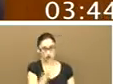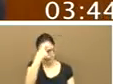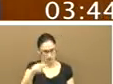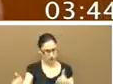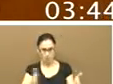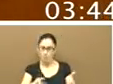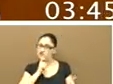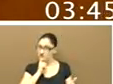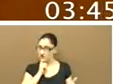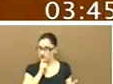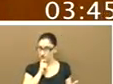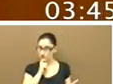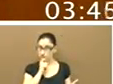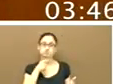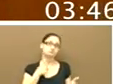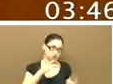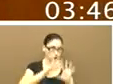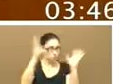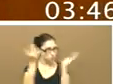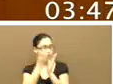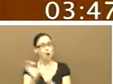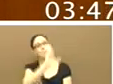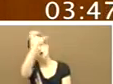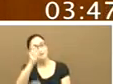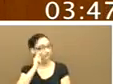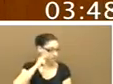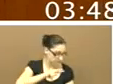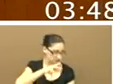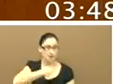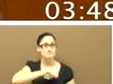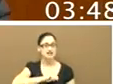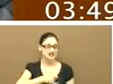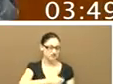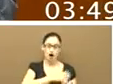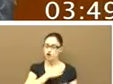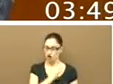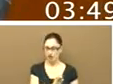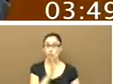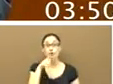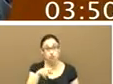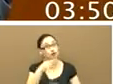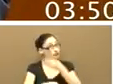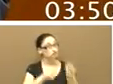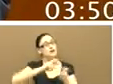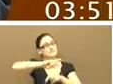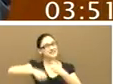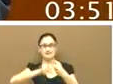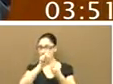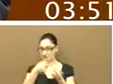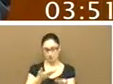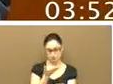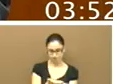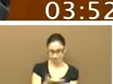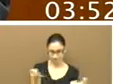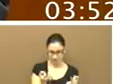frente al mundo y frente a la Unión Europea. Por eso hemos hecho una enmienda en que pedimos, primer lugar, cauces de